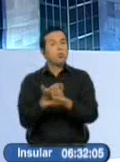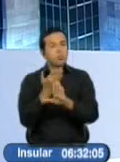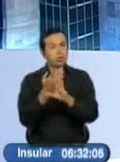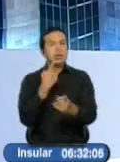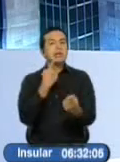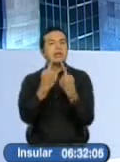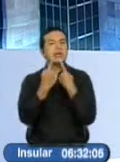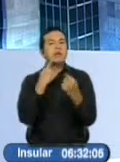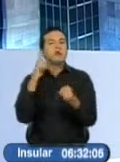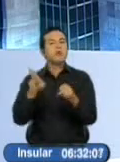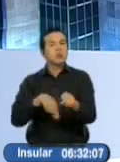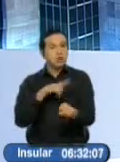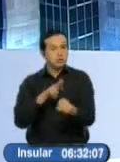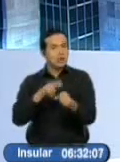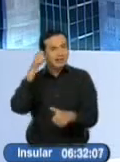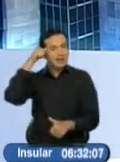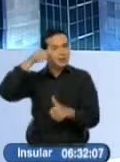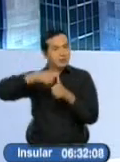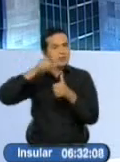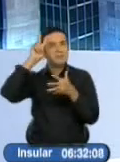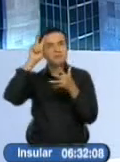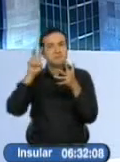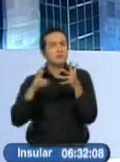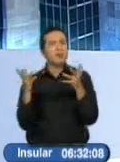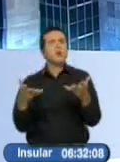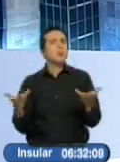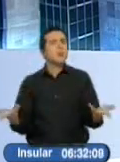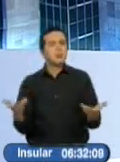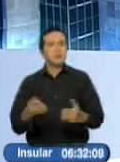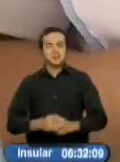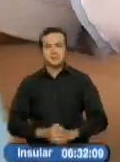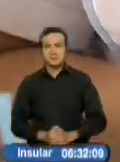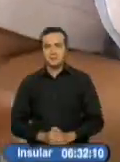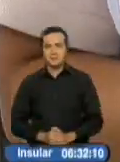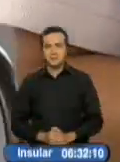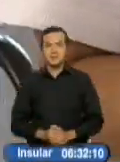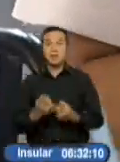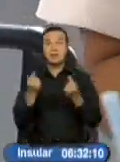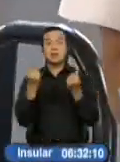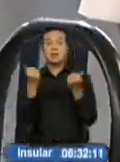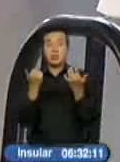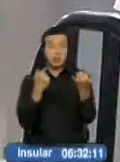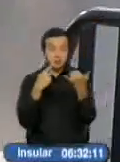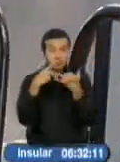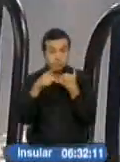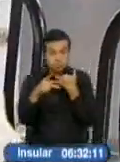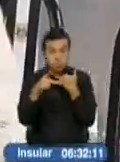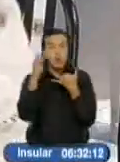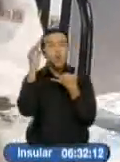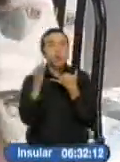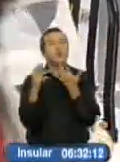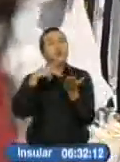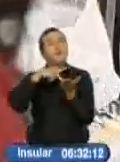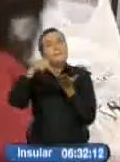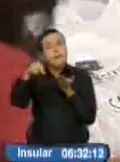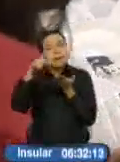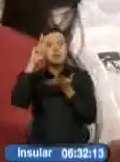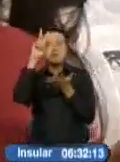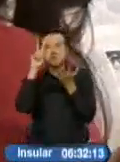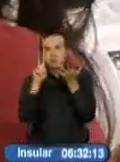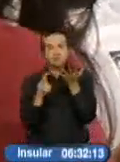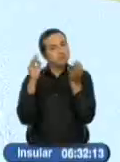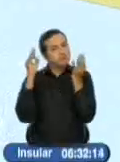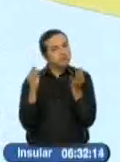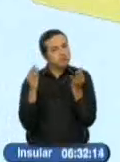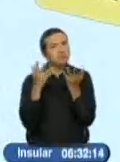diálogo nacional. Recordemos en qué consiste esta forma de pago. El dinero electrónico es una alternativa para poder realizar transacciones de una forma